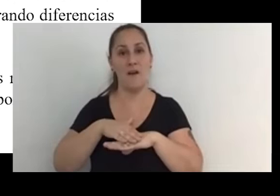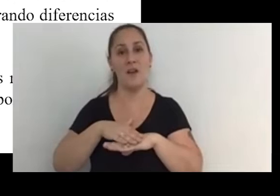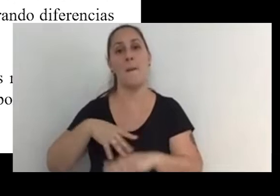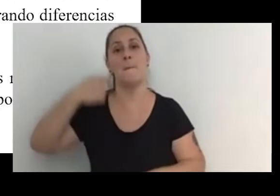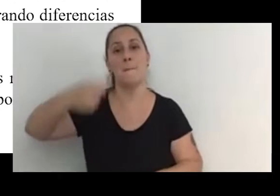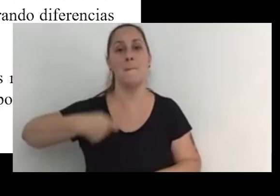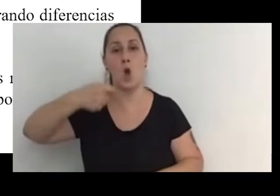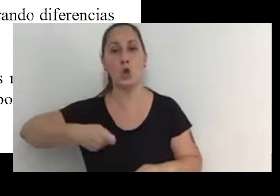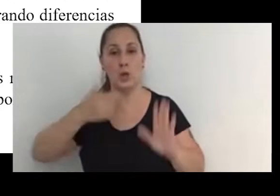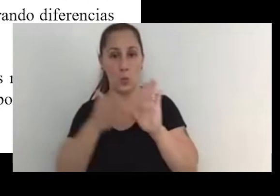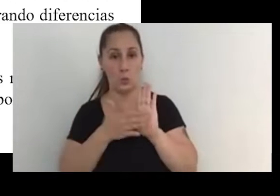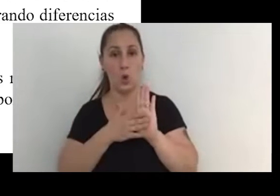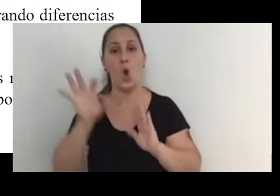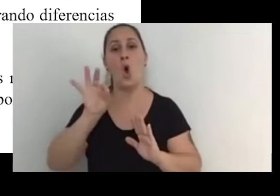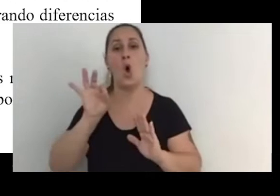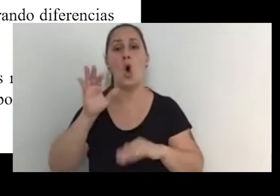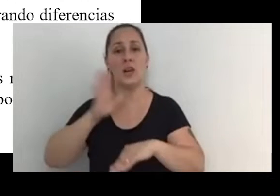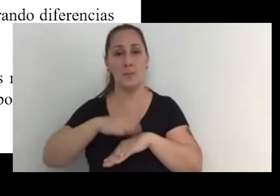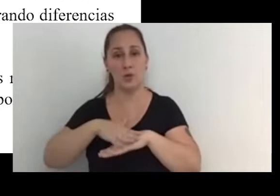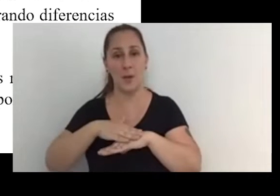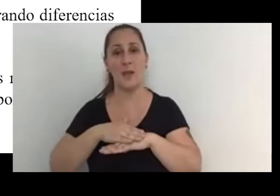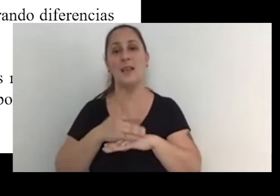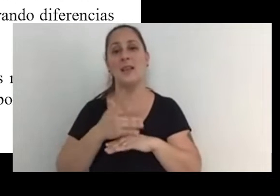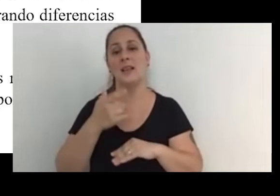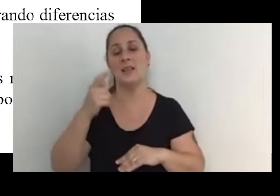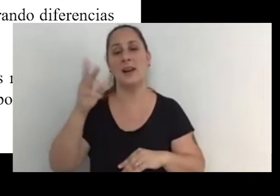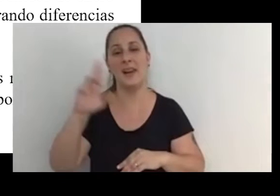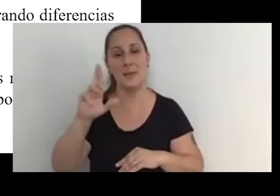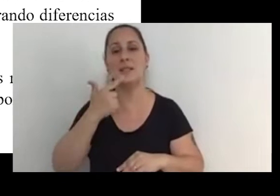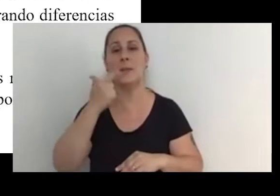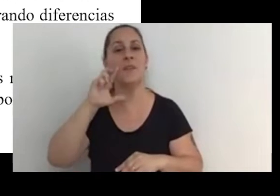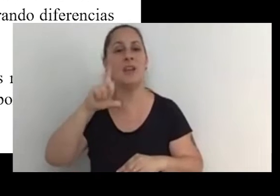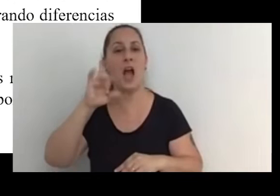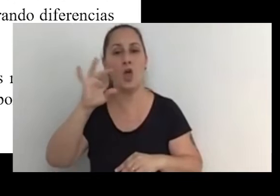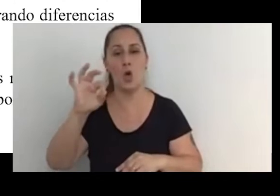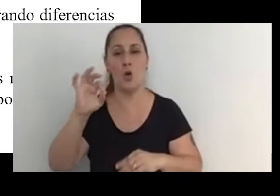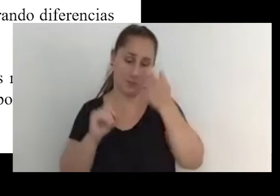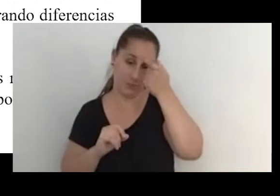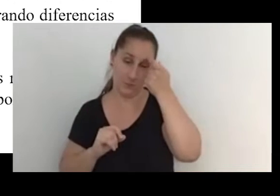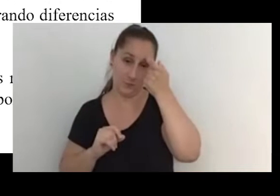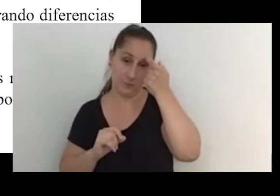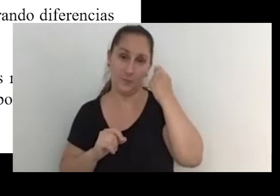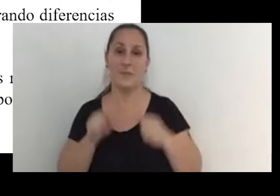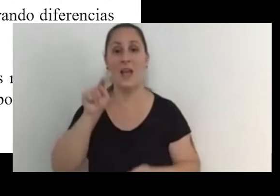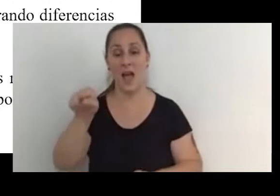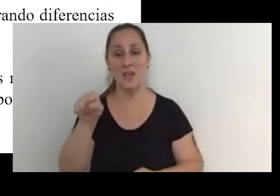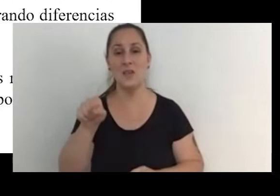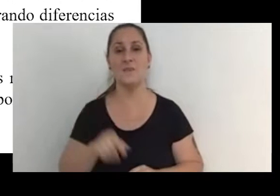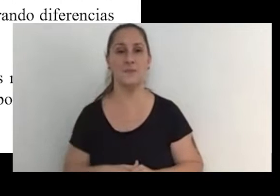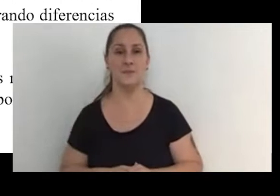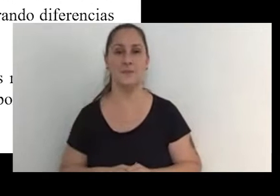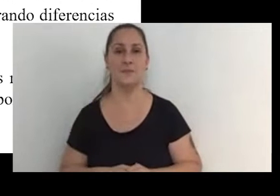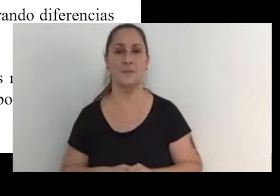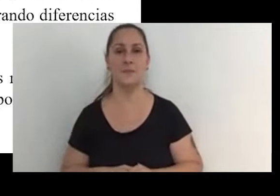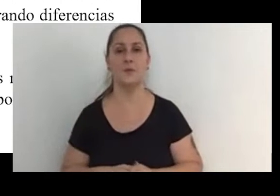monotributistas o responsables del régimen simplificado para pequeño contribuyente, donde nos trae a